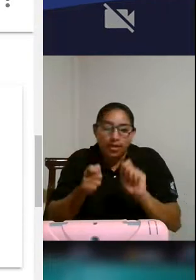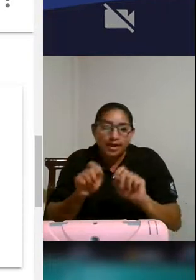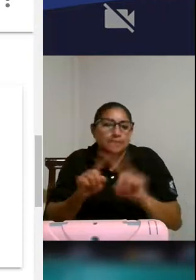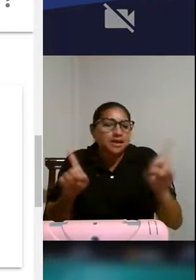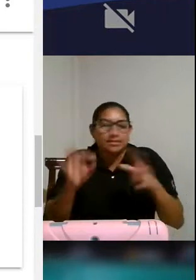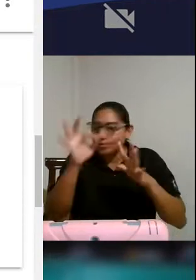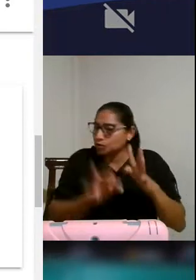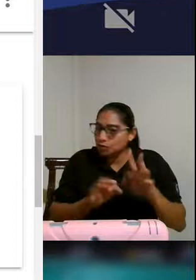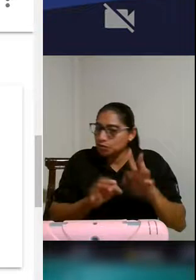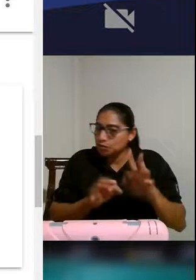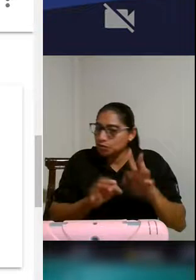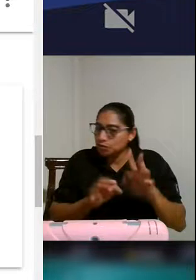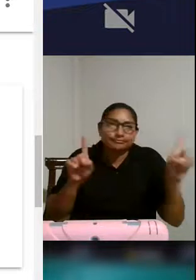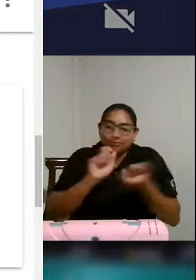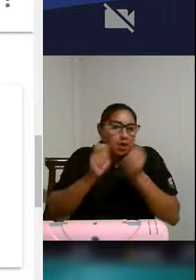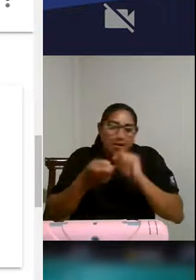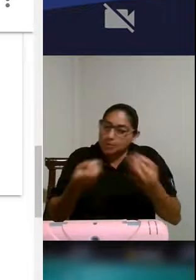función